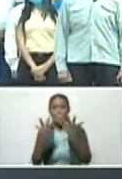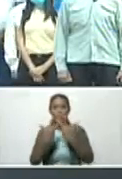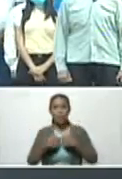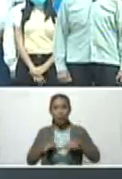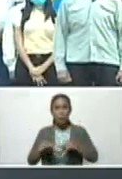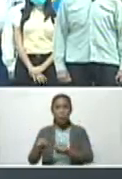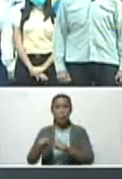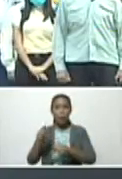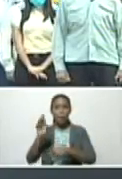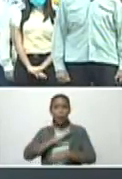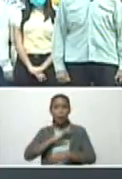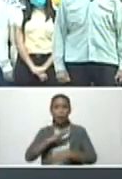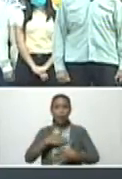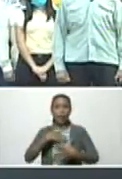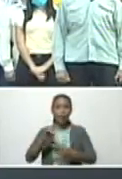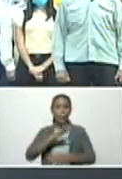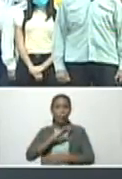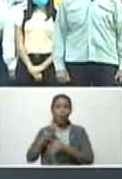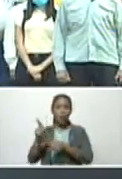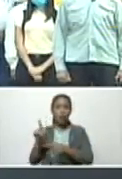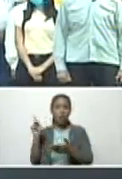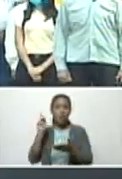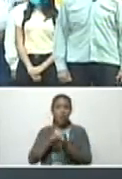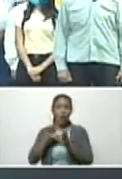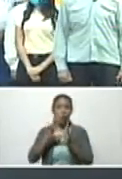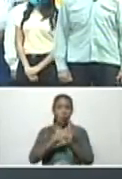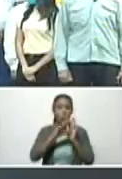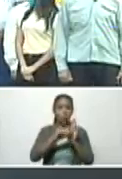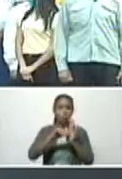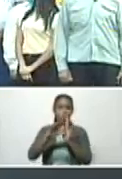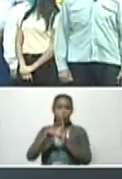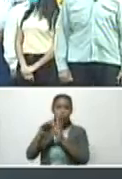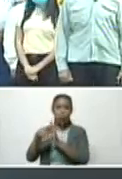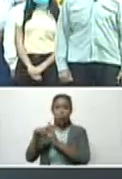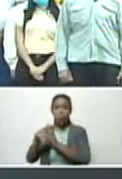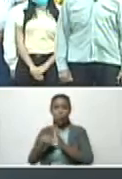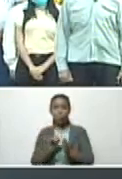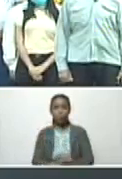capitalismo para sus intereses. Llegan es a robar.